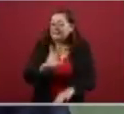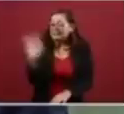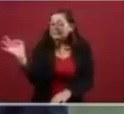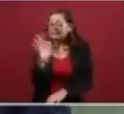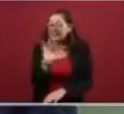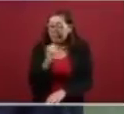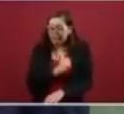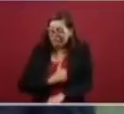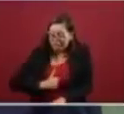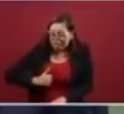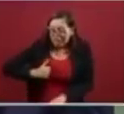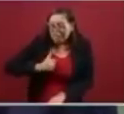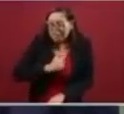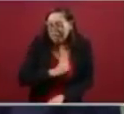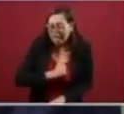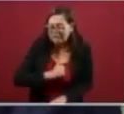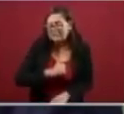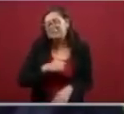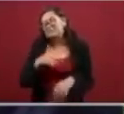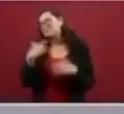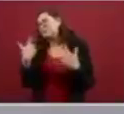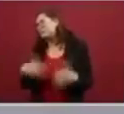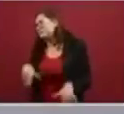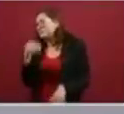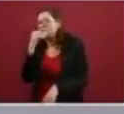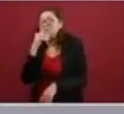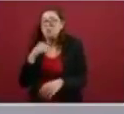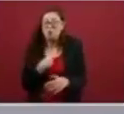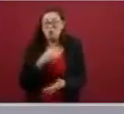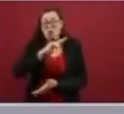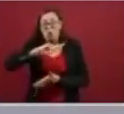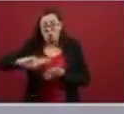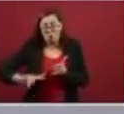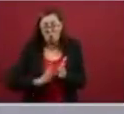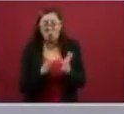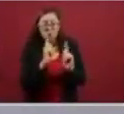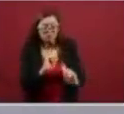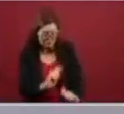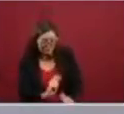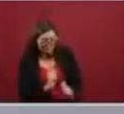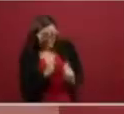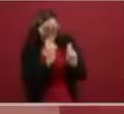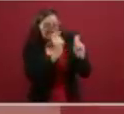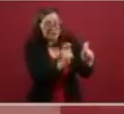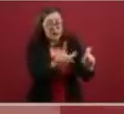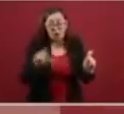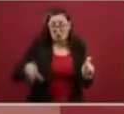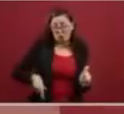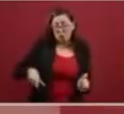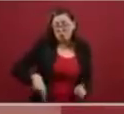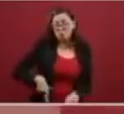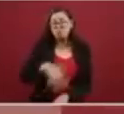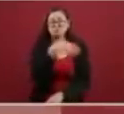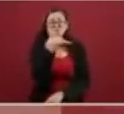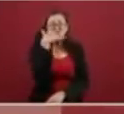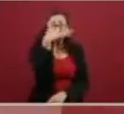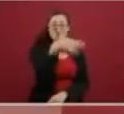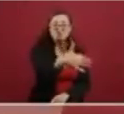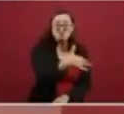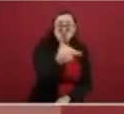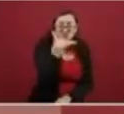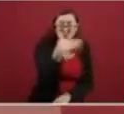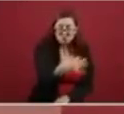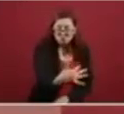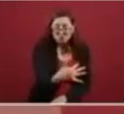regresara al poder el conservadurismo faccioso y corrupto, ni siquiera